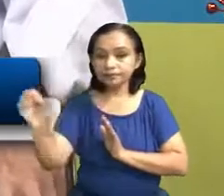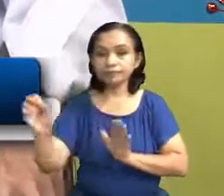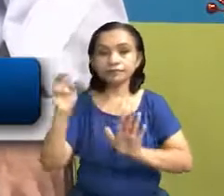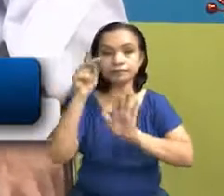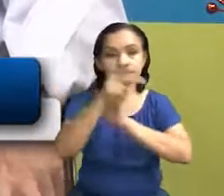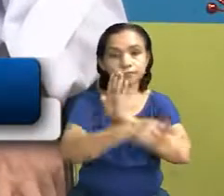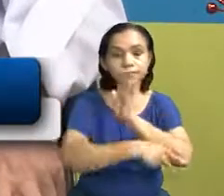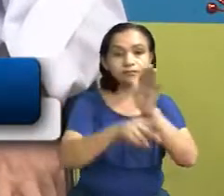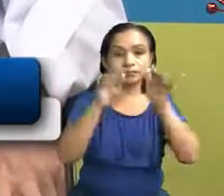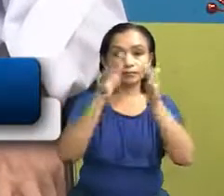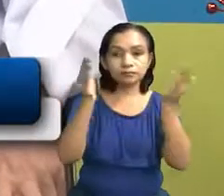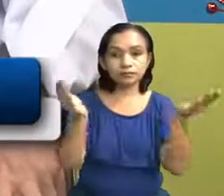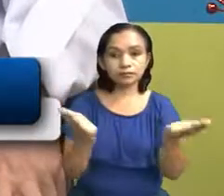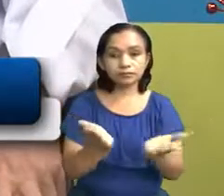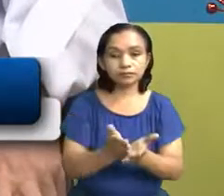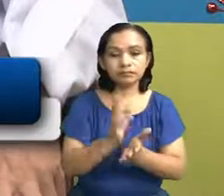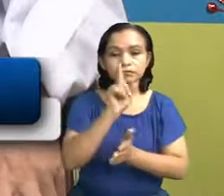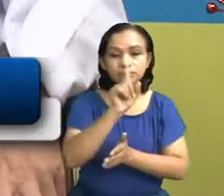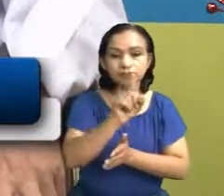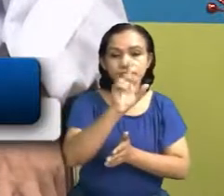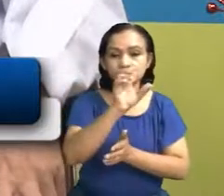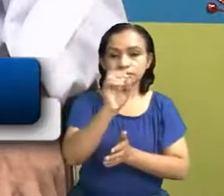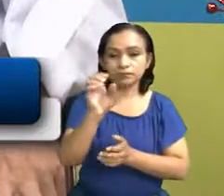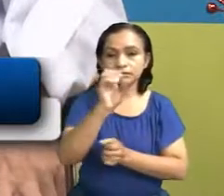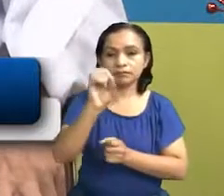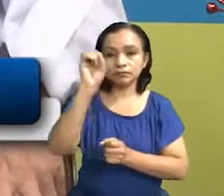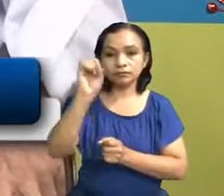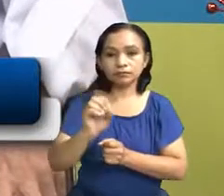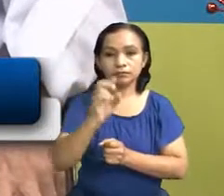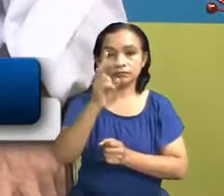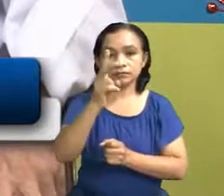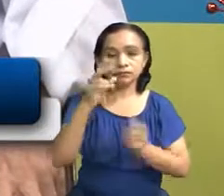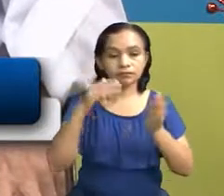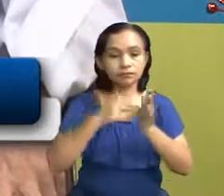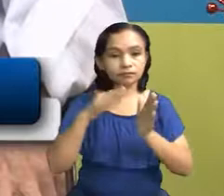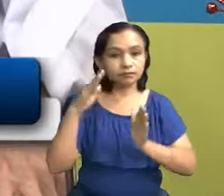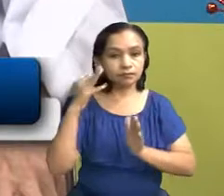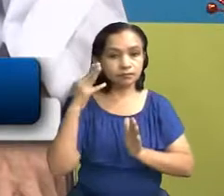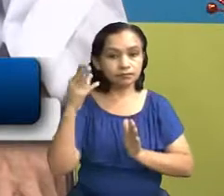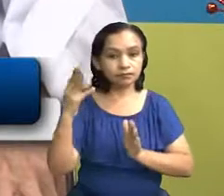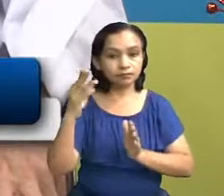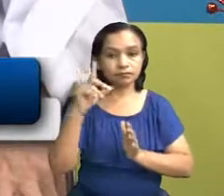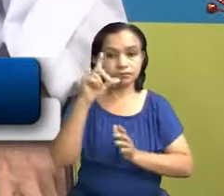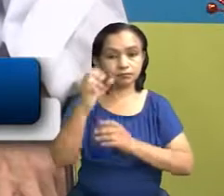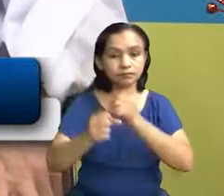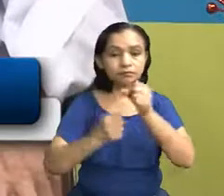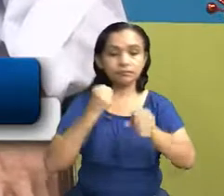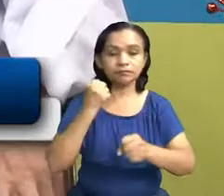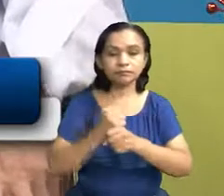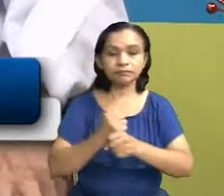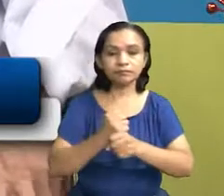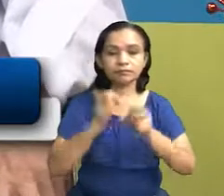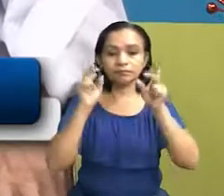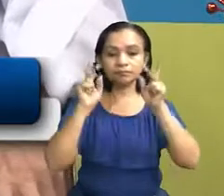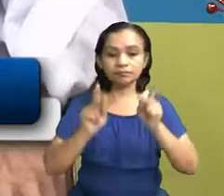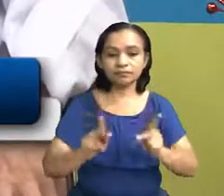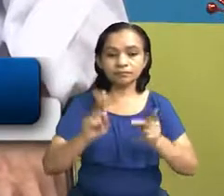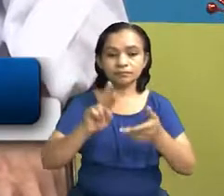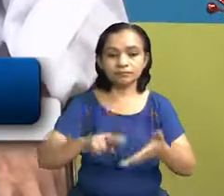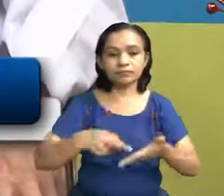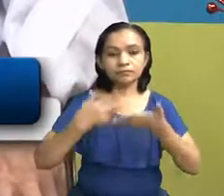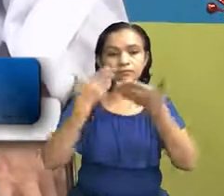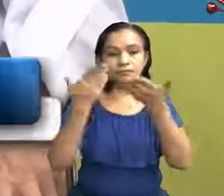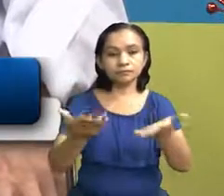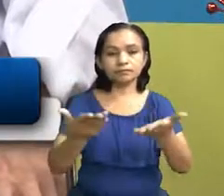tengan 100% de donación voluntaria. Nosotros tenemos desde el 2009, ya hace 10 años estamos cumpliendo este año, y eso, repito, es gracias a